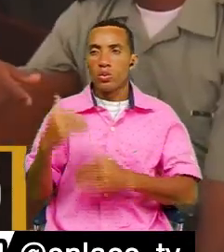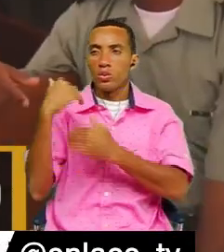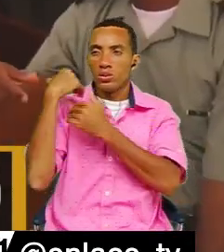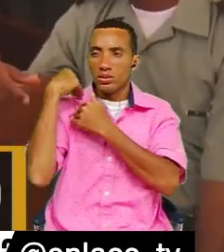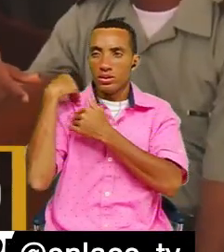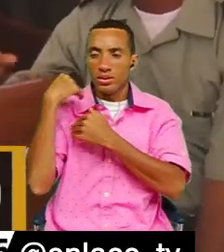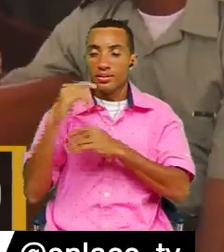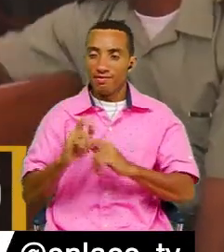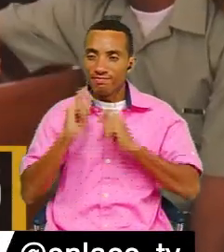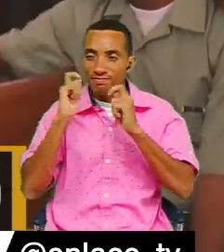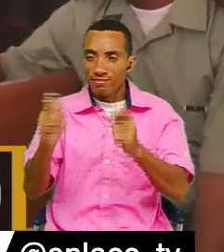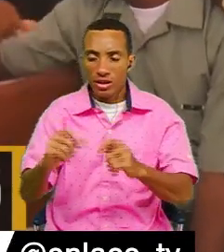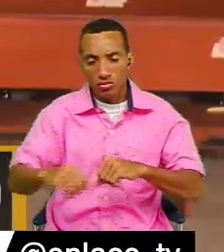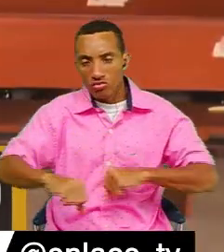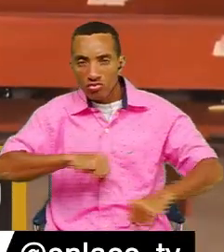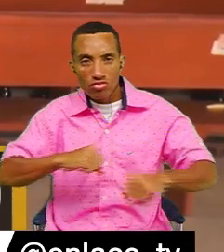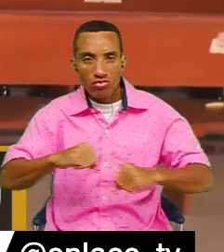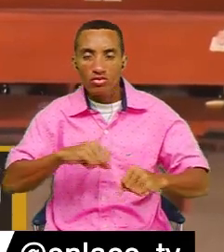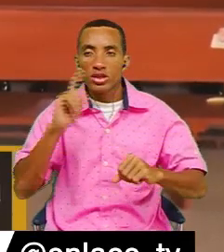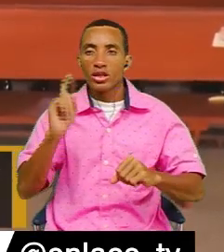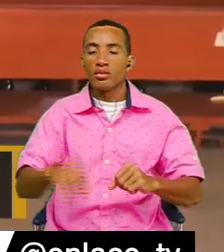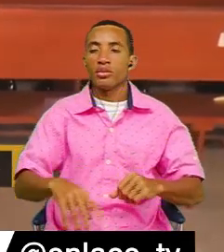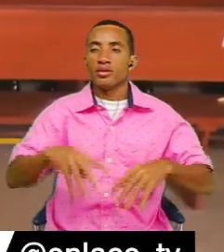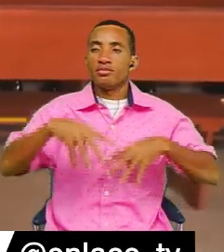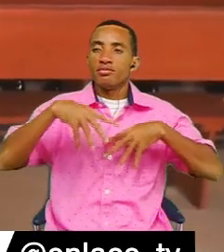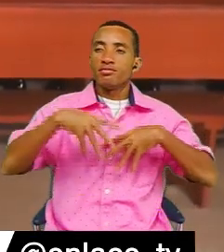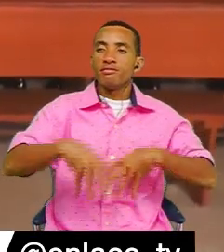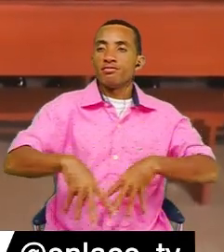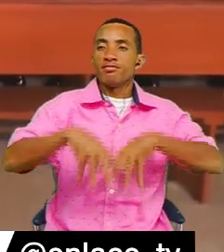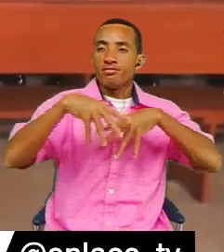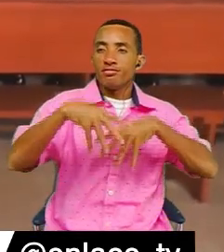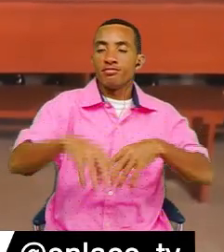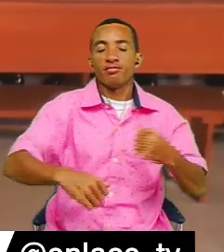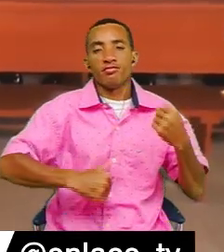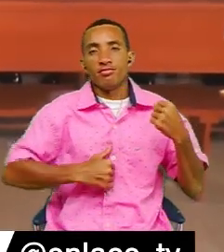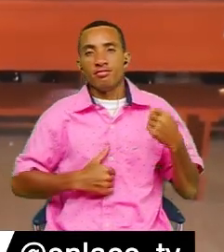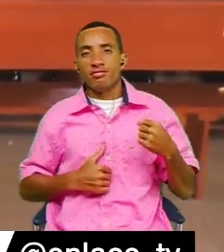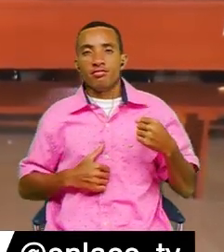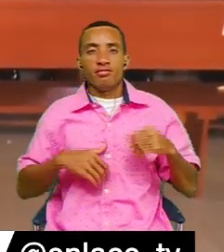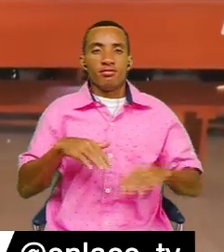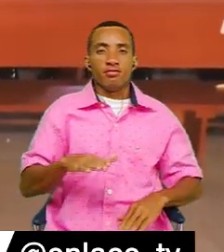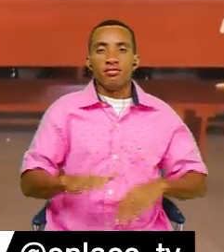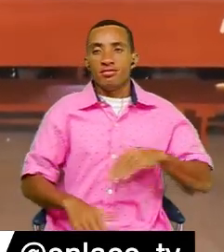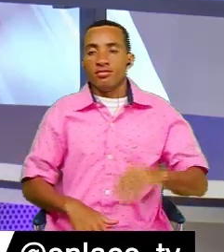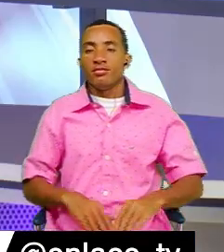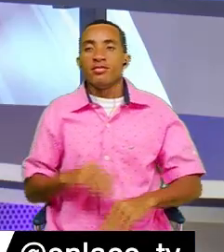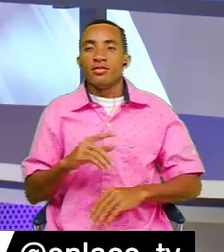tareas asignadas, así como el desfile que se tiene programado para la comunidad el próximo sábado 5 de noviembre.